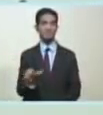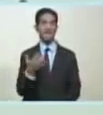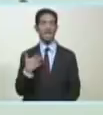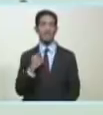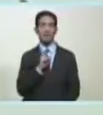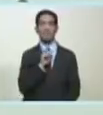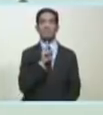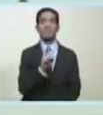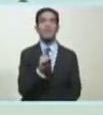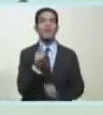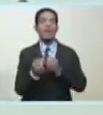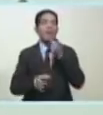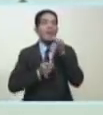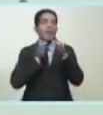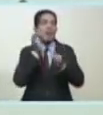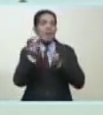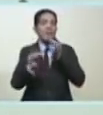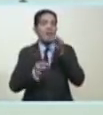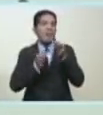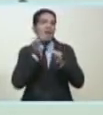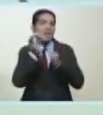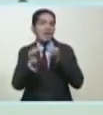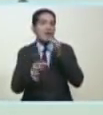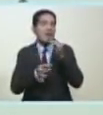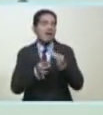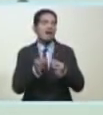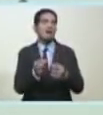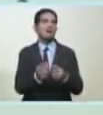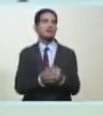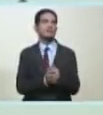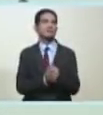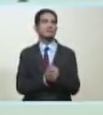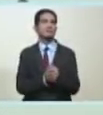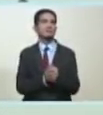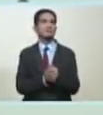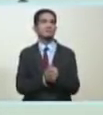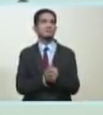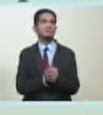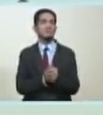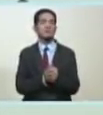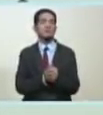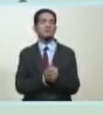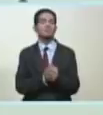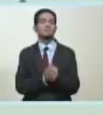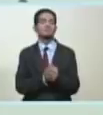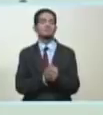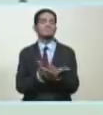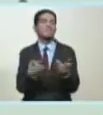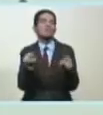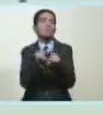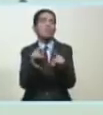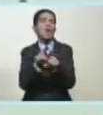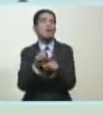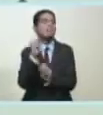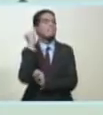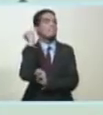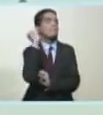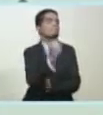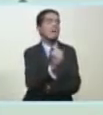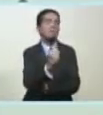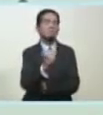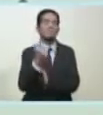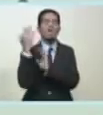última semana de su jefe de campaña Claudio Fermín, mataban las esperanzas que habían creado